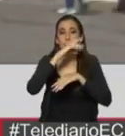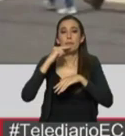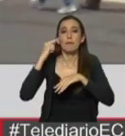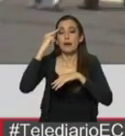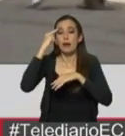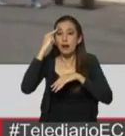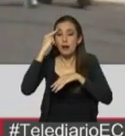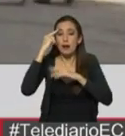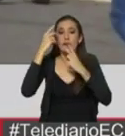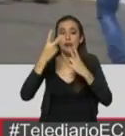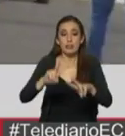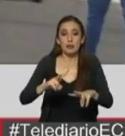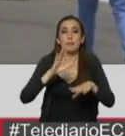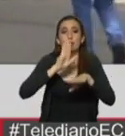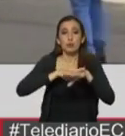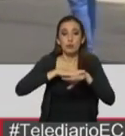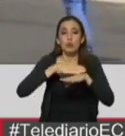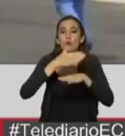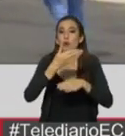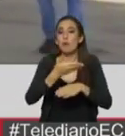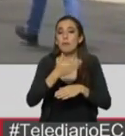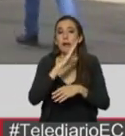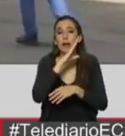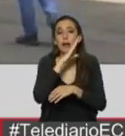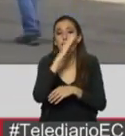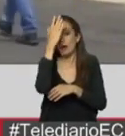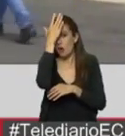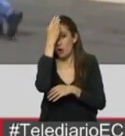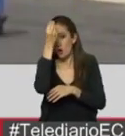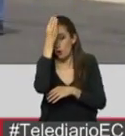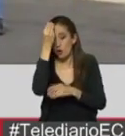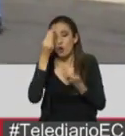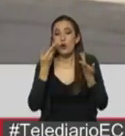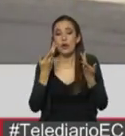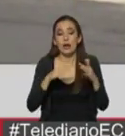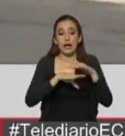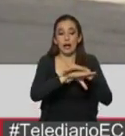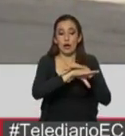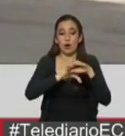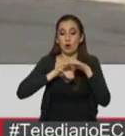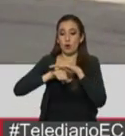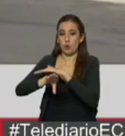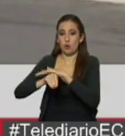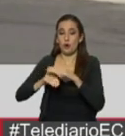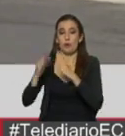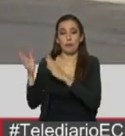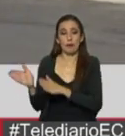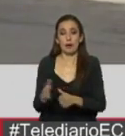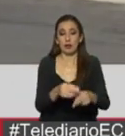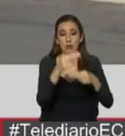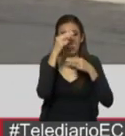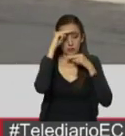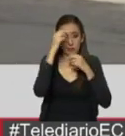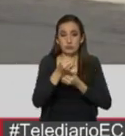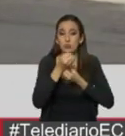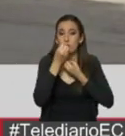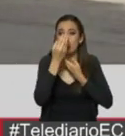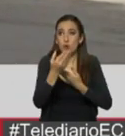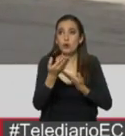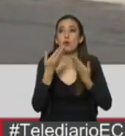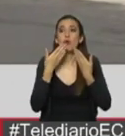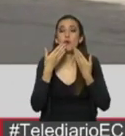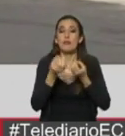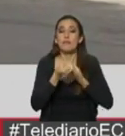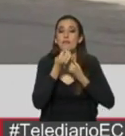Rafael Correa y Jorge Glass como autores mediatos del delito de cohecho agravado. Les tenemos una nota preparada en la que se cuenta